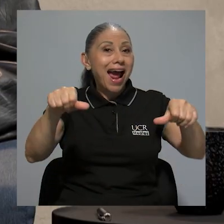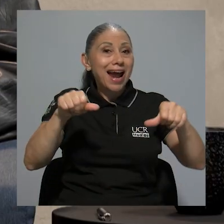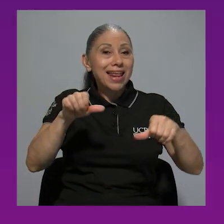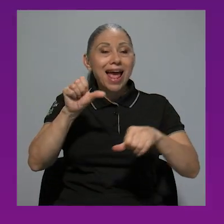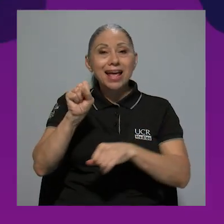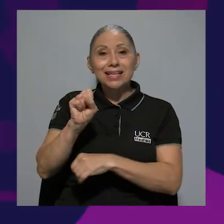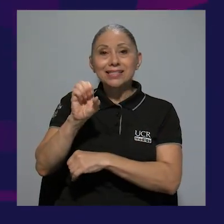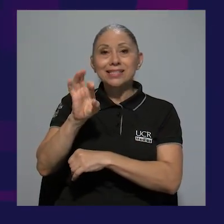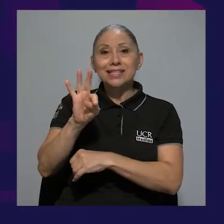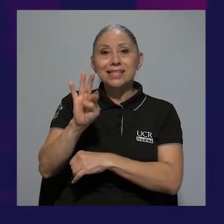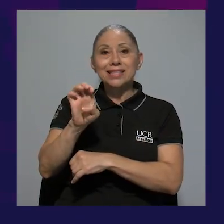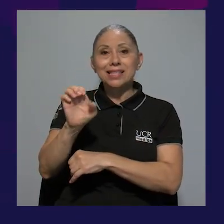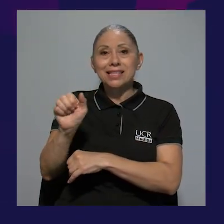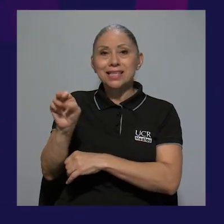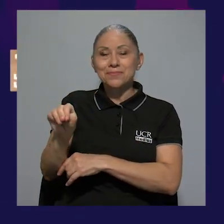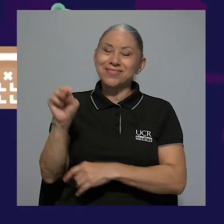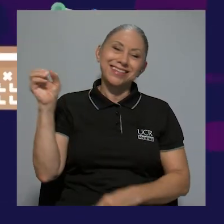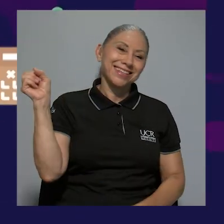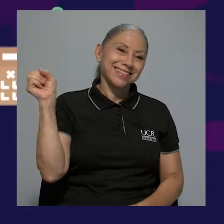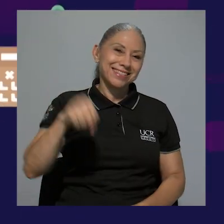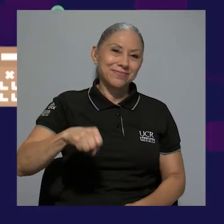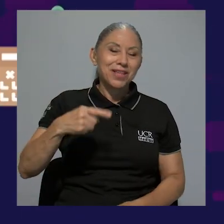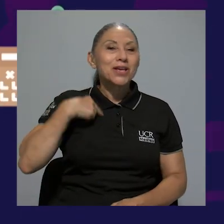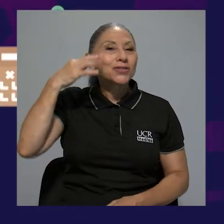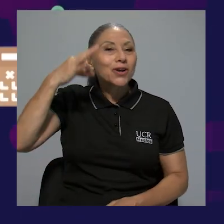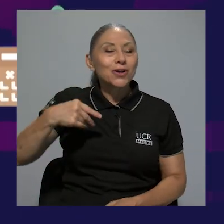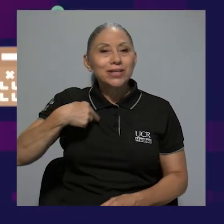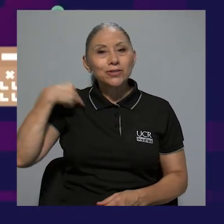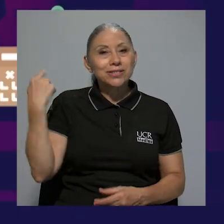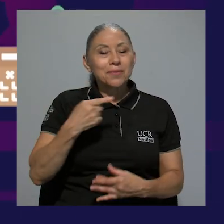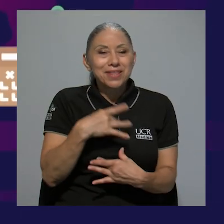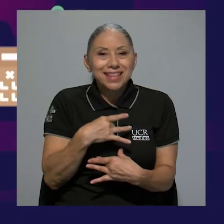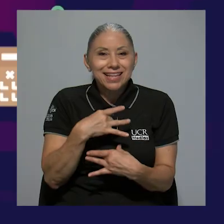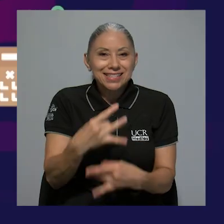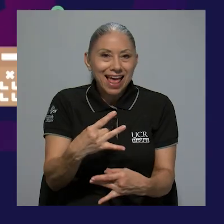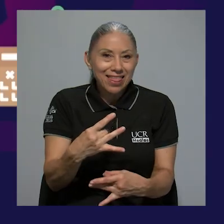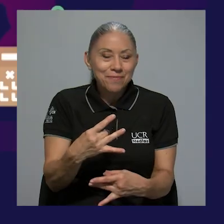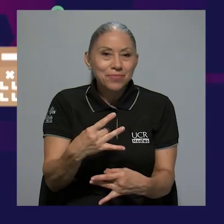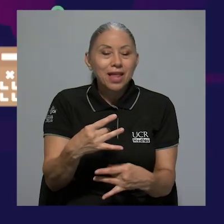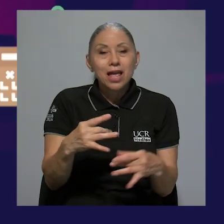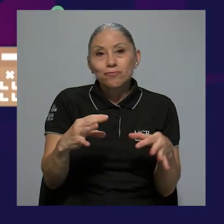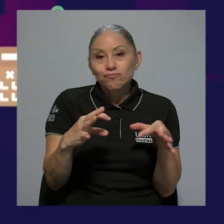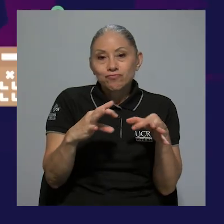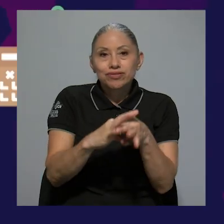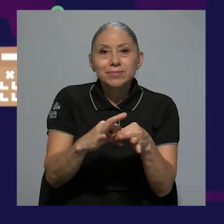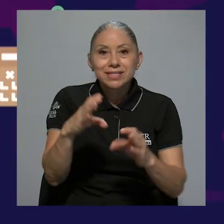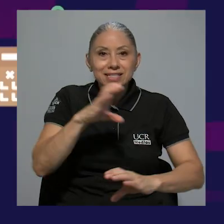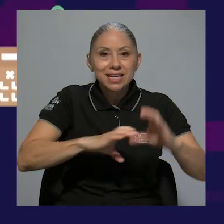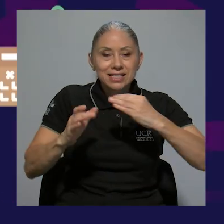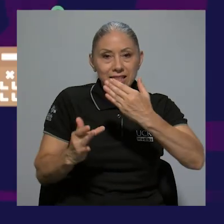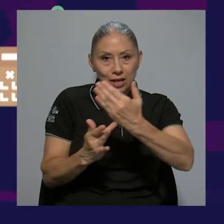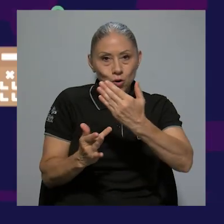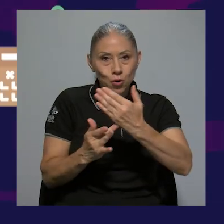Sí. Sí, yo creo que yo siempre he estado muy interesada en la parte que tiene que ver con ciencia,